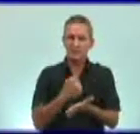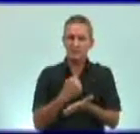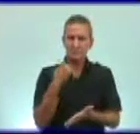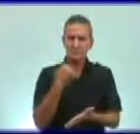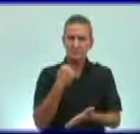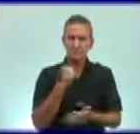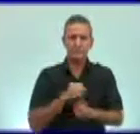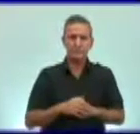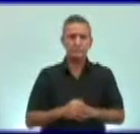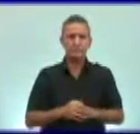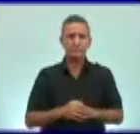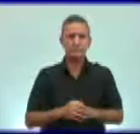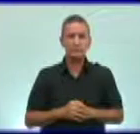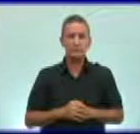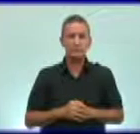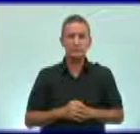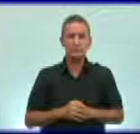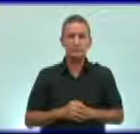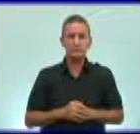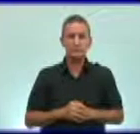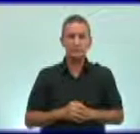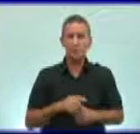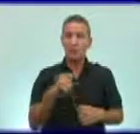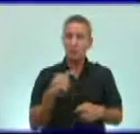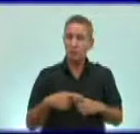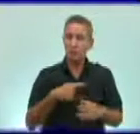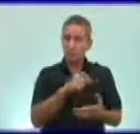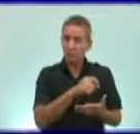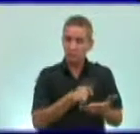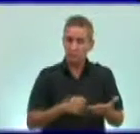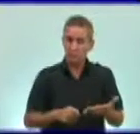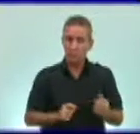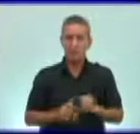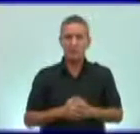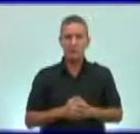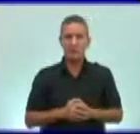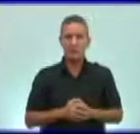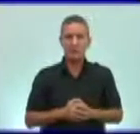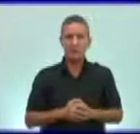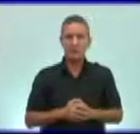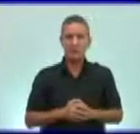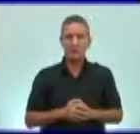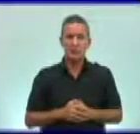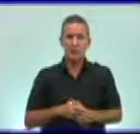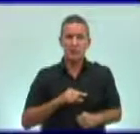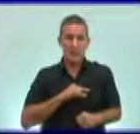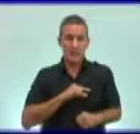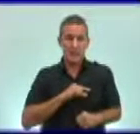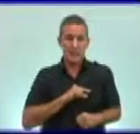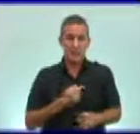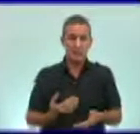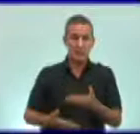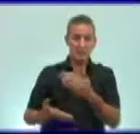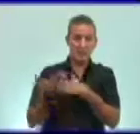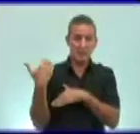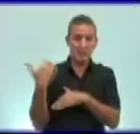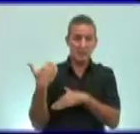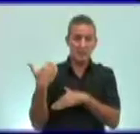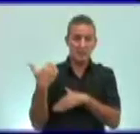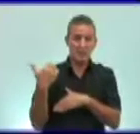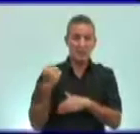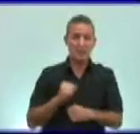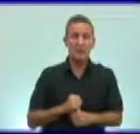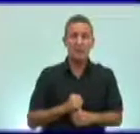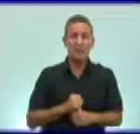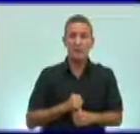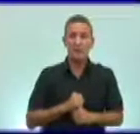realizada el 3 de junio de 1828, donde dice: echemos el miedo a la espalda y salvemos la patria. Es